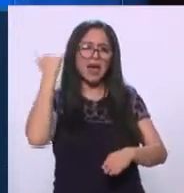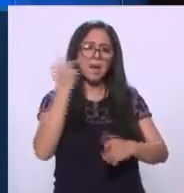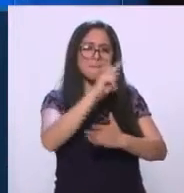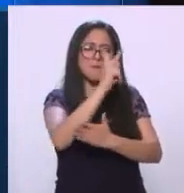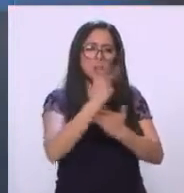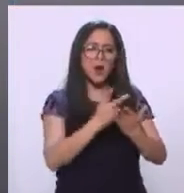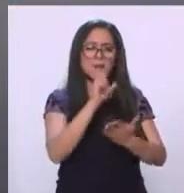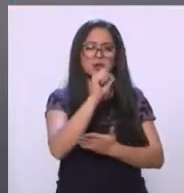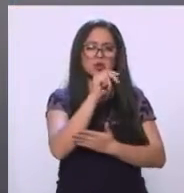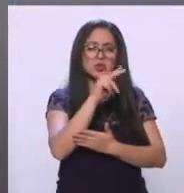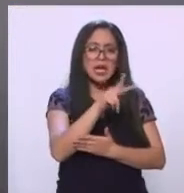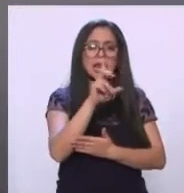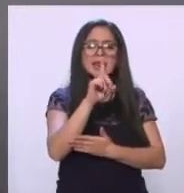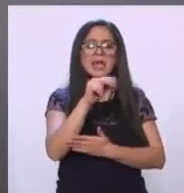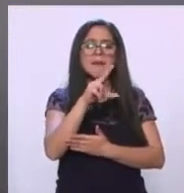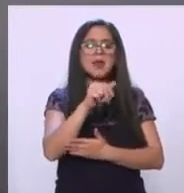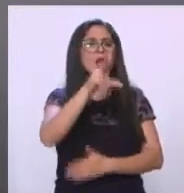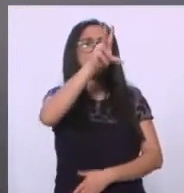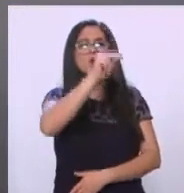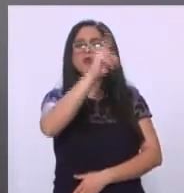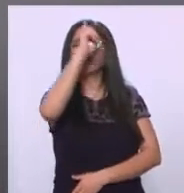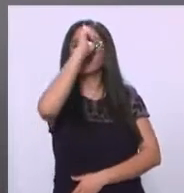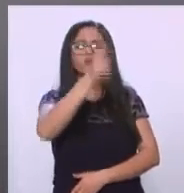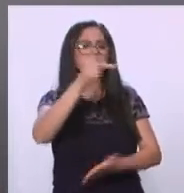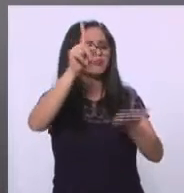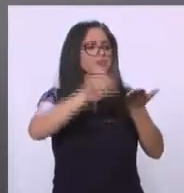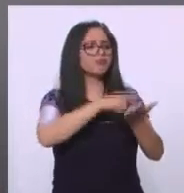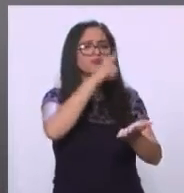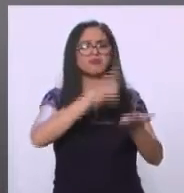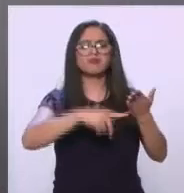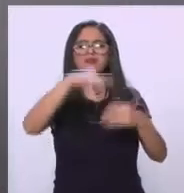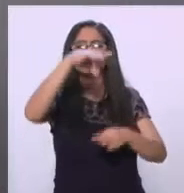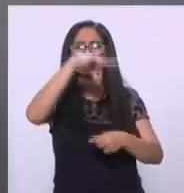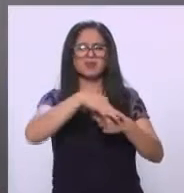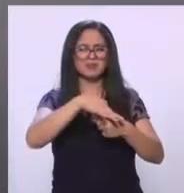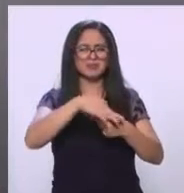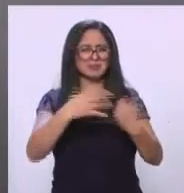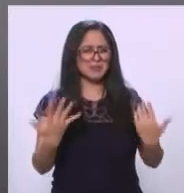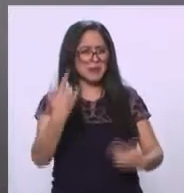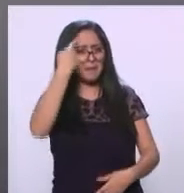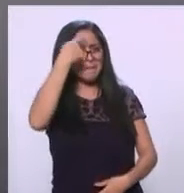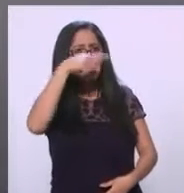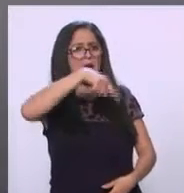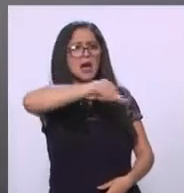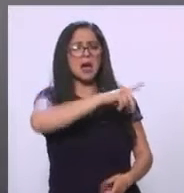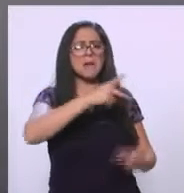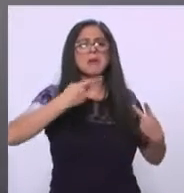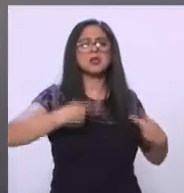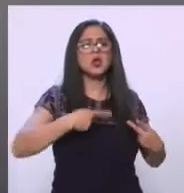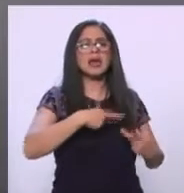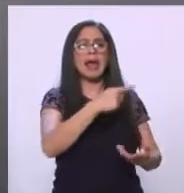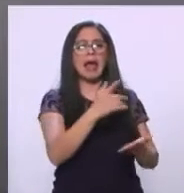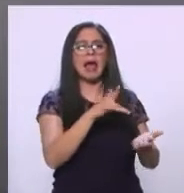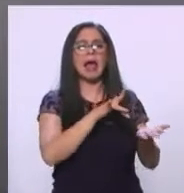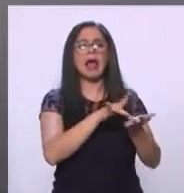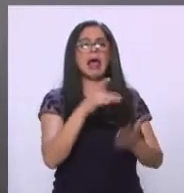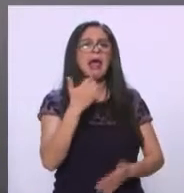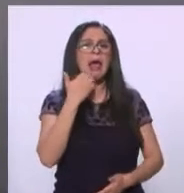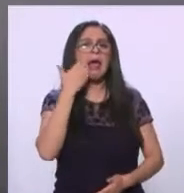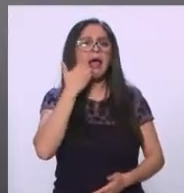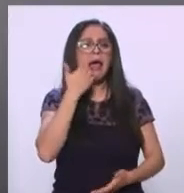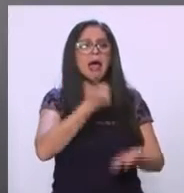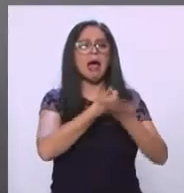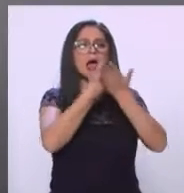Dinamarca no podían votar para que no se usaran como clientes, como personas clientelares, ¿no?, a la hora de emitir su